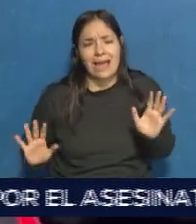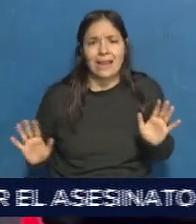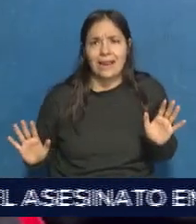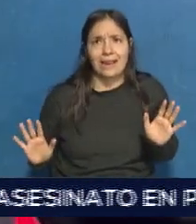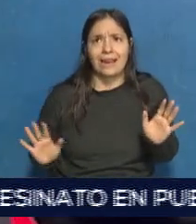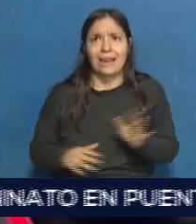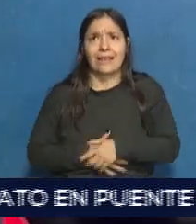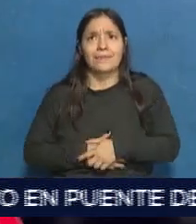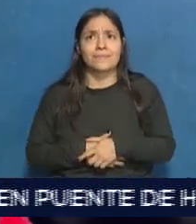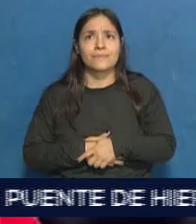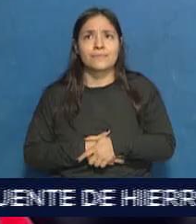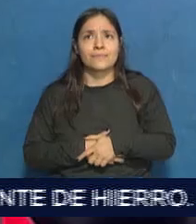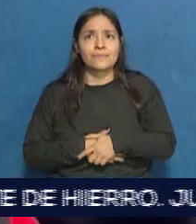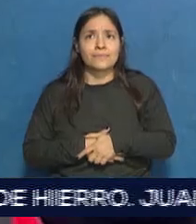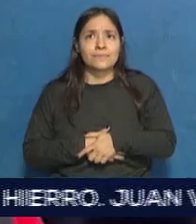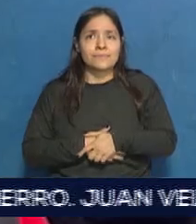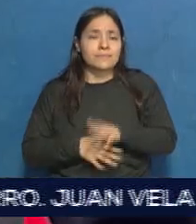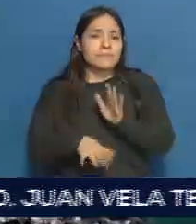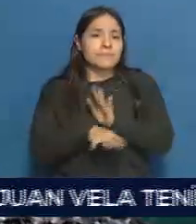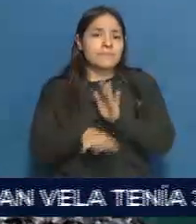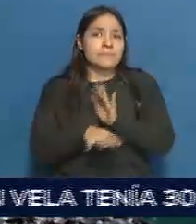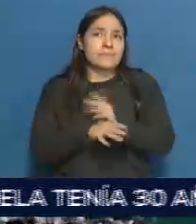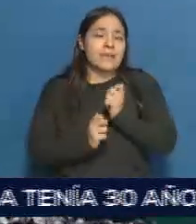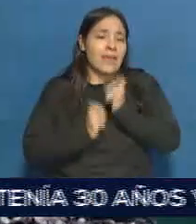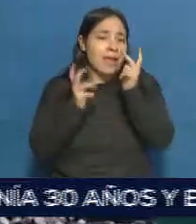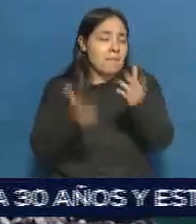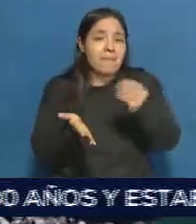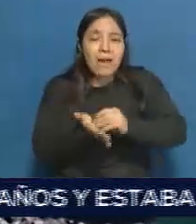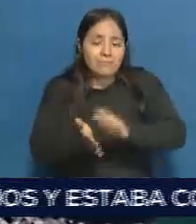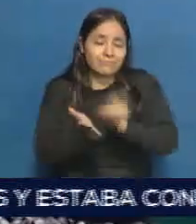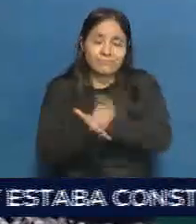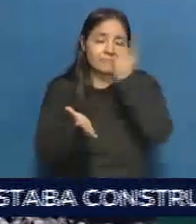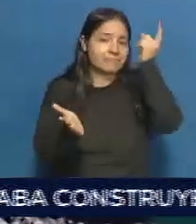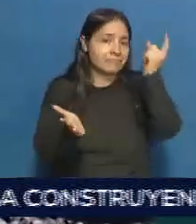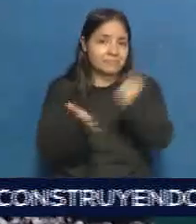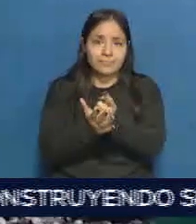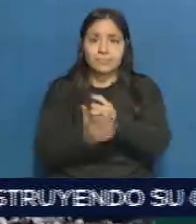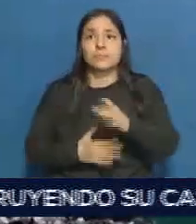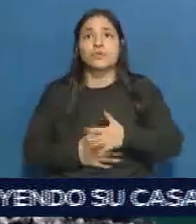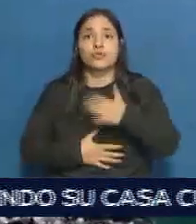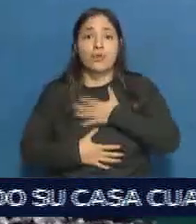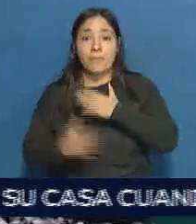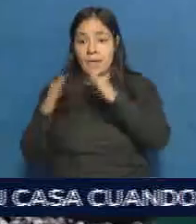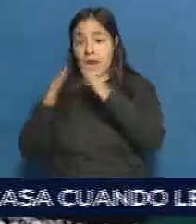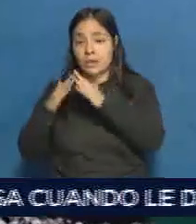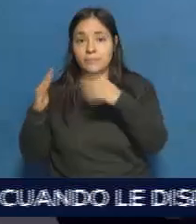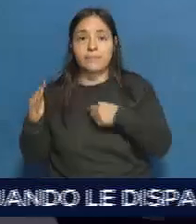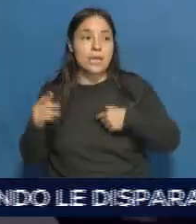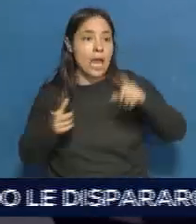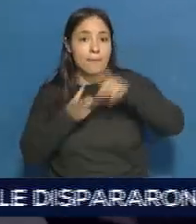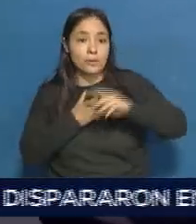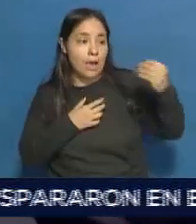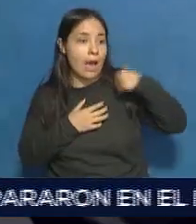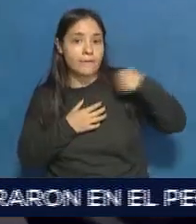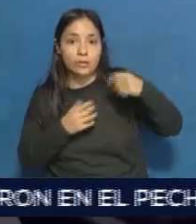prácticamente no se puede decir más estaba en mi domicilio mi marido me despertó y vinimos